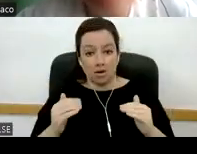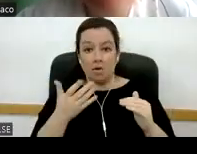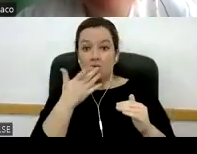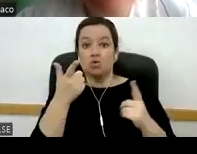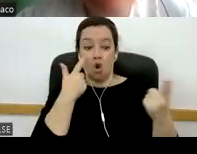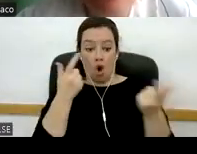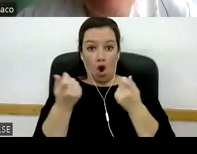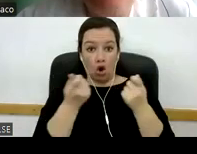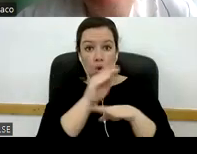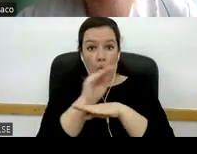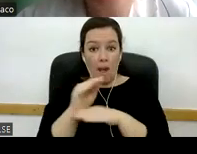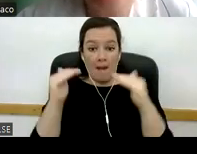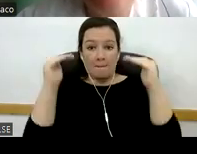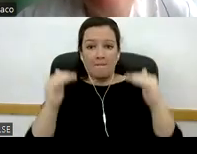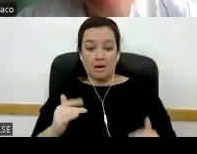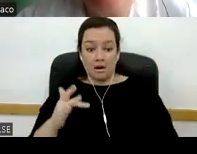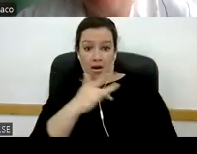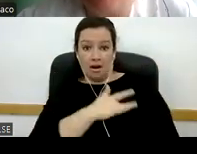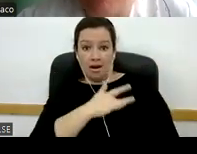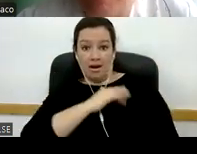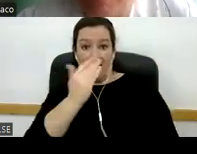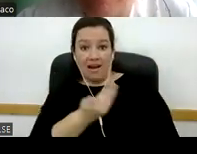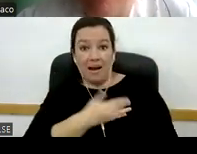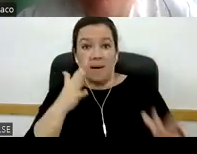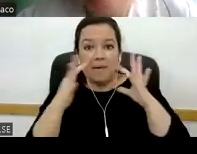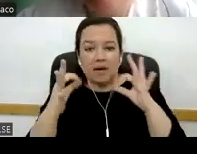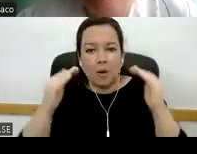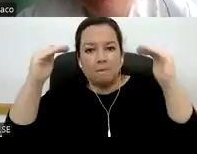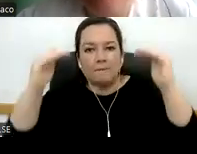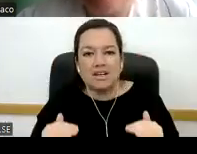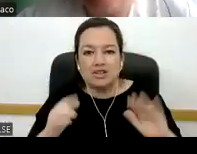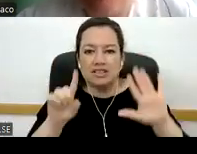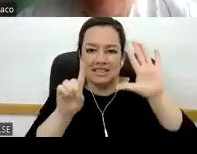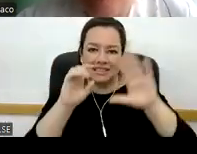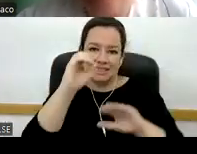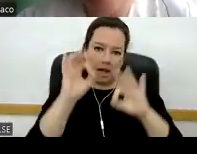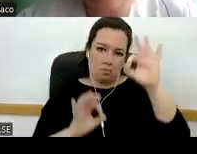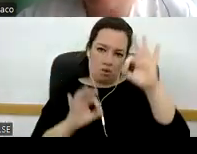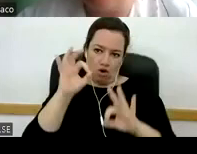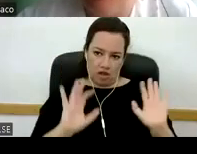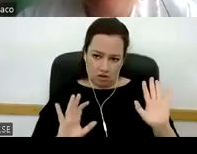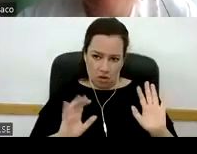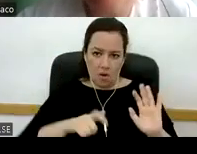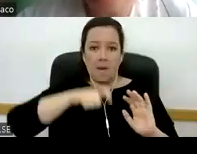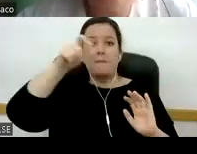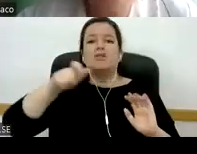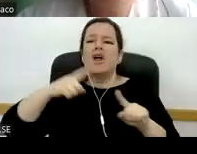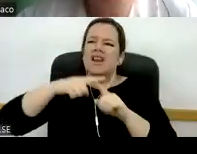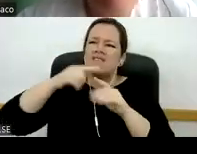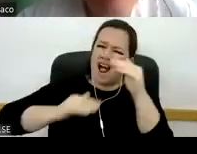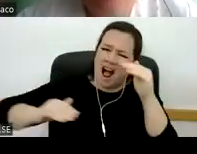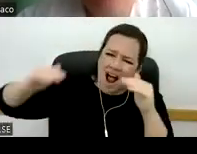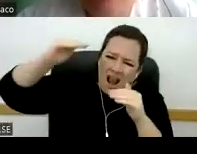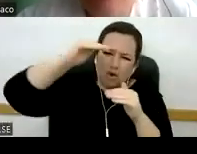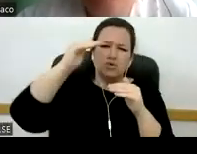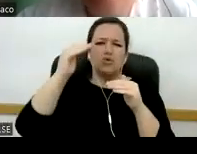incluso disminuir el riesgo cardiovascular hasta en un 60% respecto al inicial. Insisto, serían los pacientes con triglicéridos más elevados,